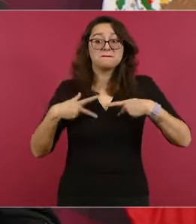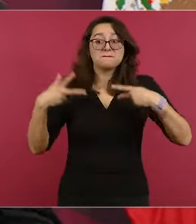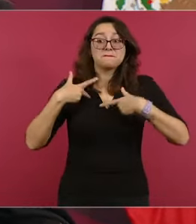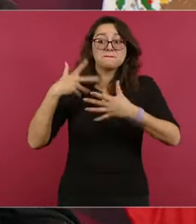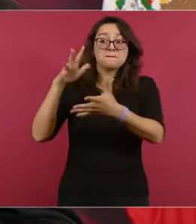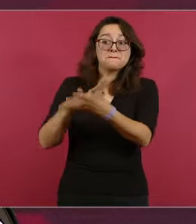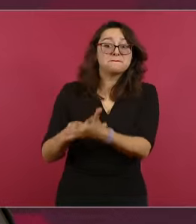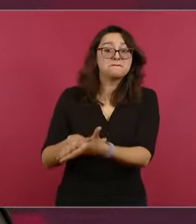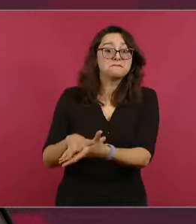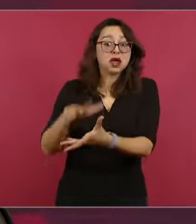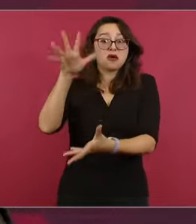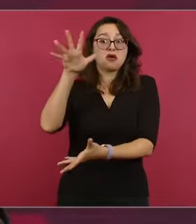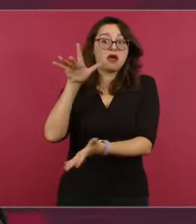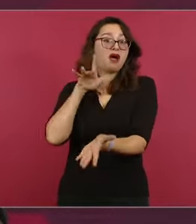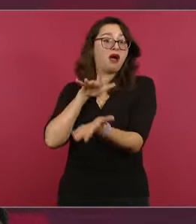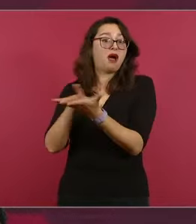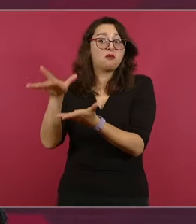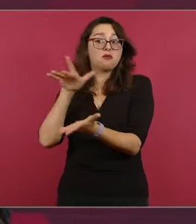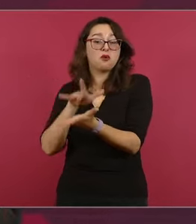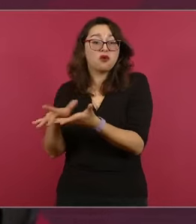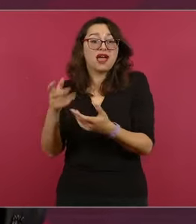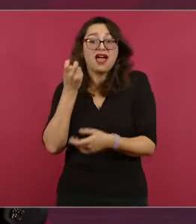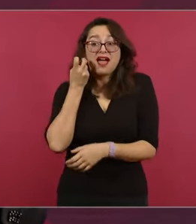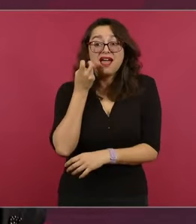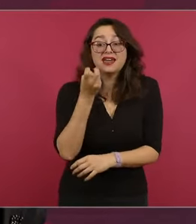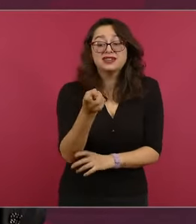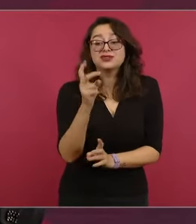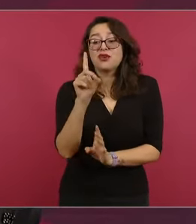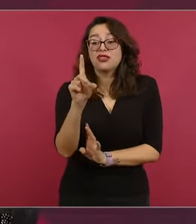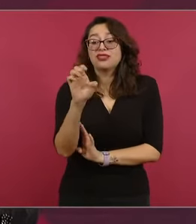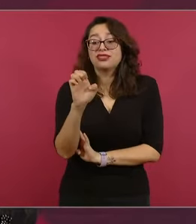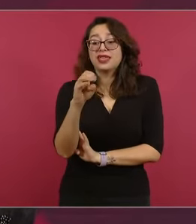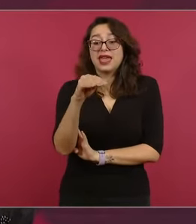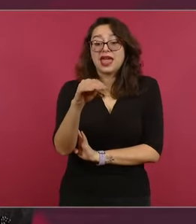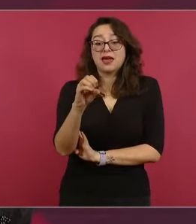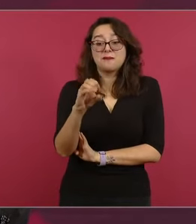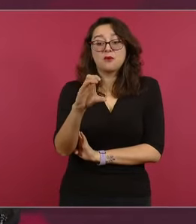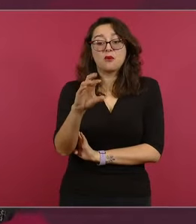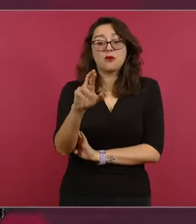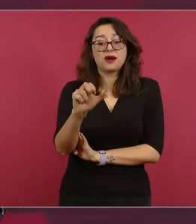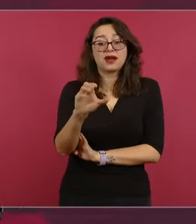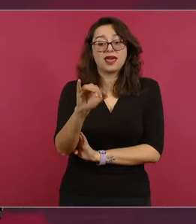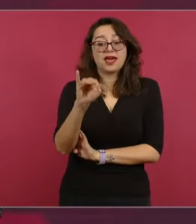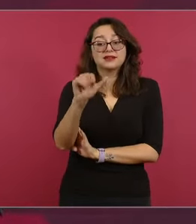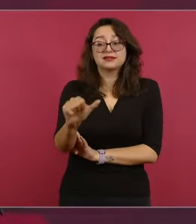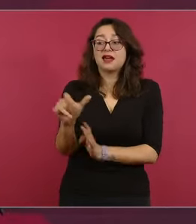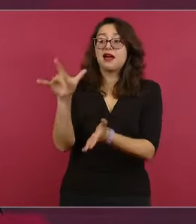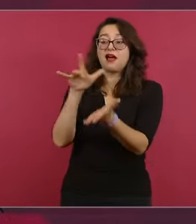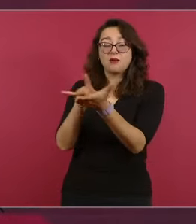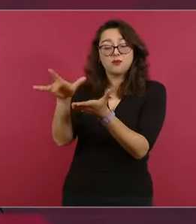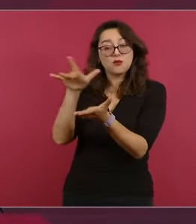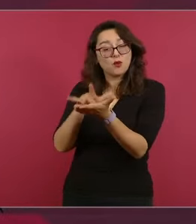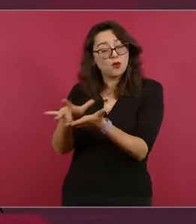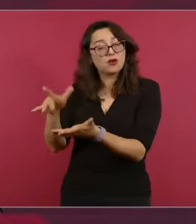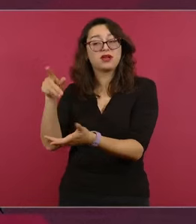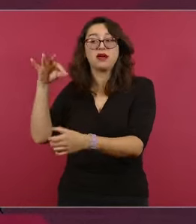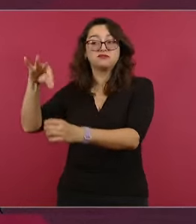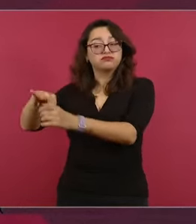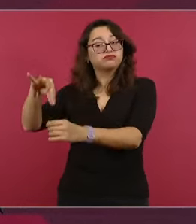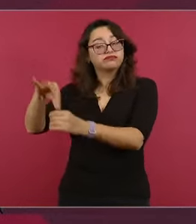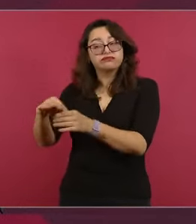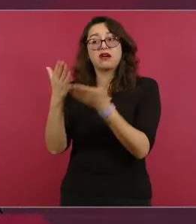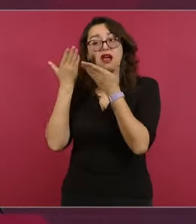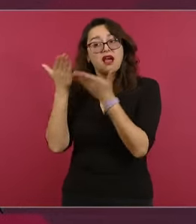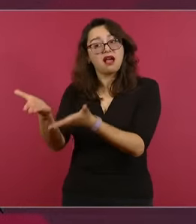está apoyando la democracia y apoyando al presidente electo.